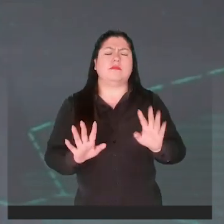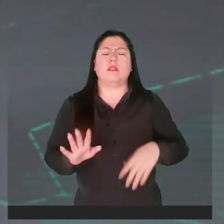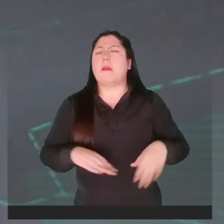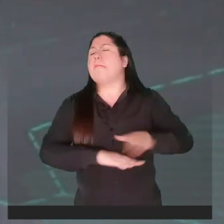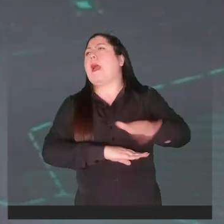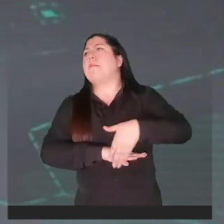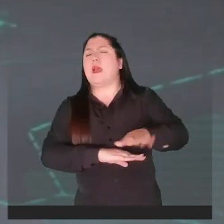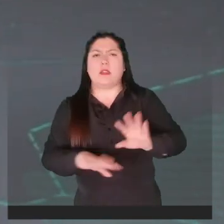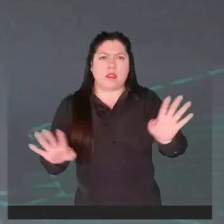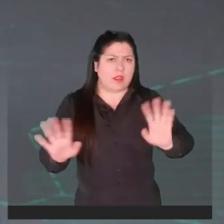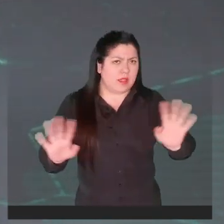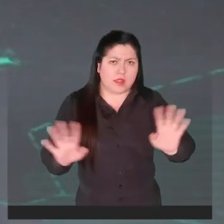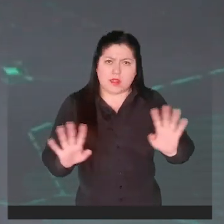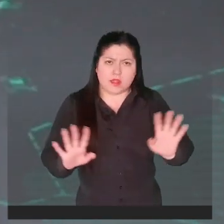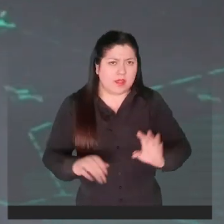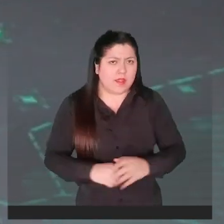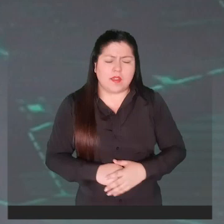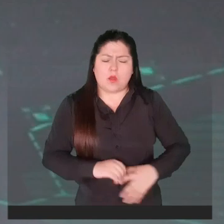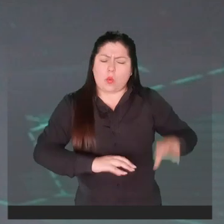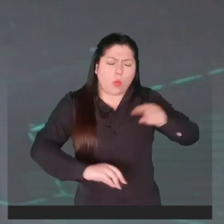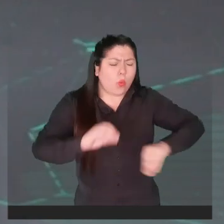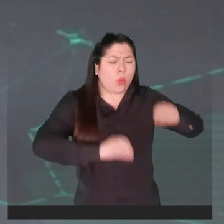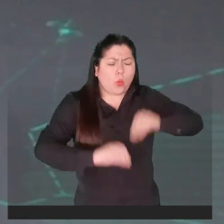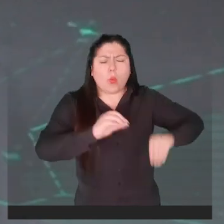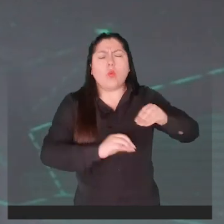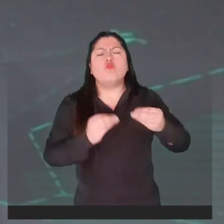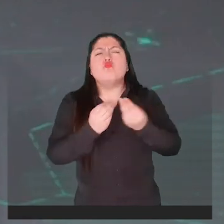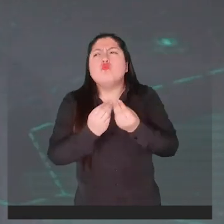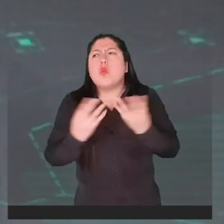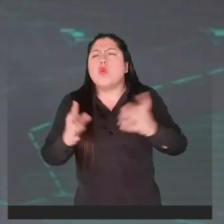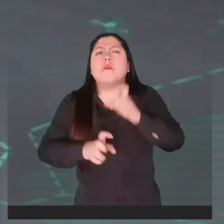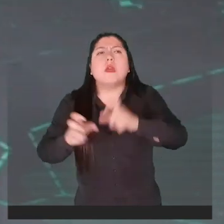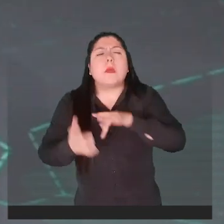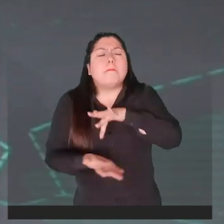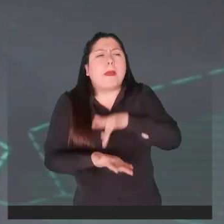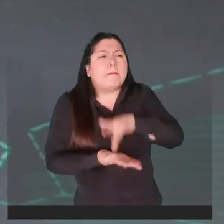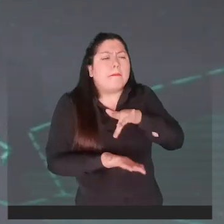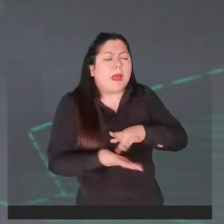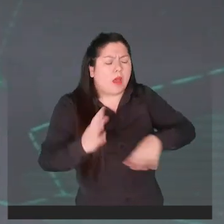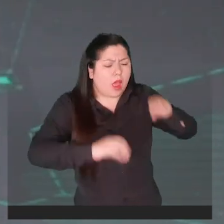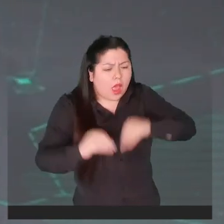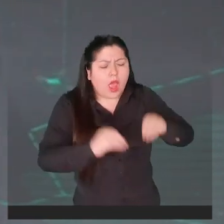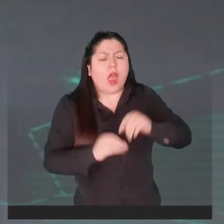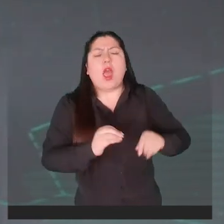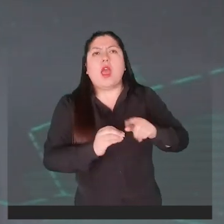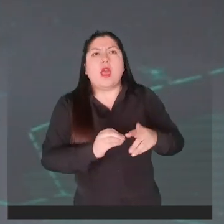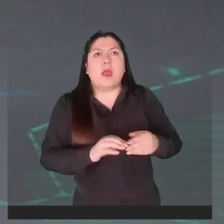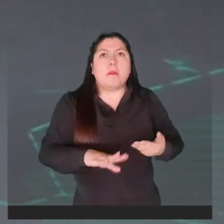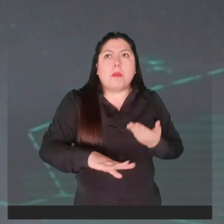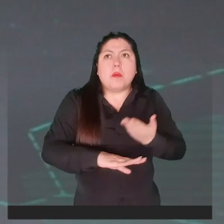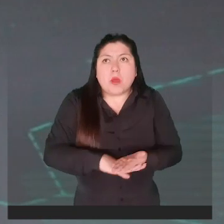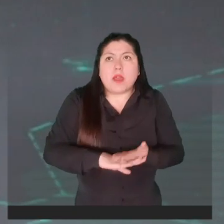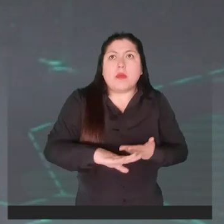a ninguna ventolera. Fueron muchas las voces que participaron y de hecho los borradores, como se